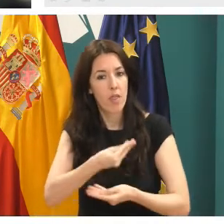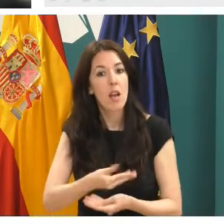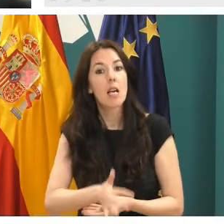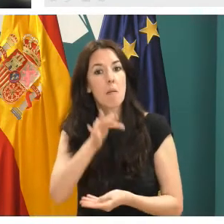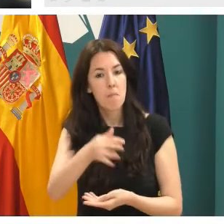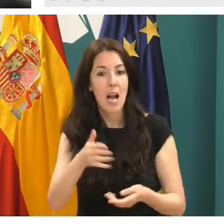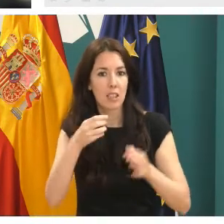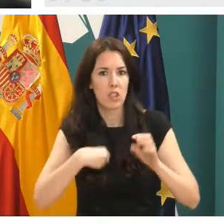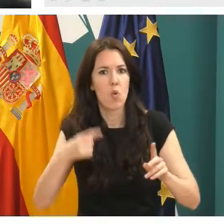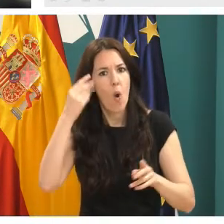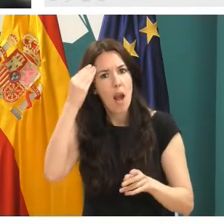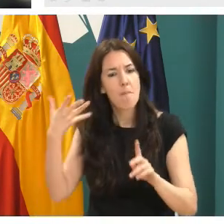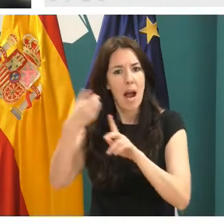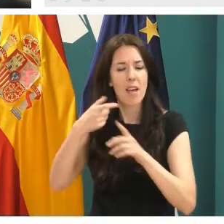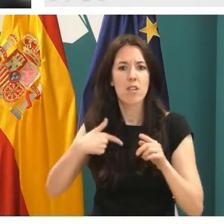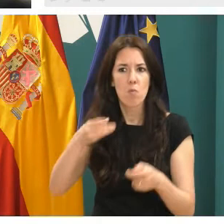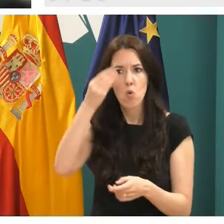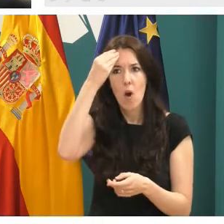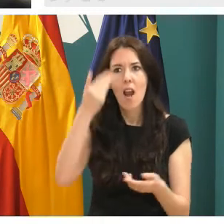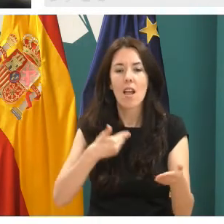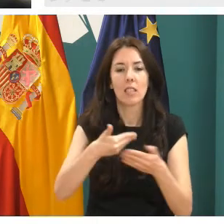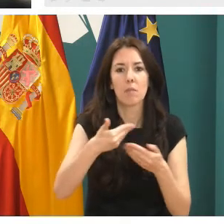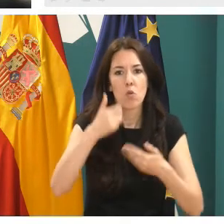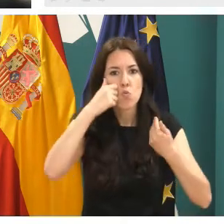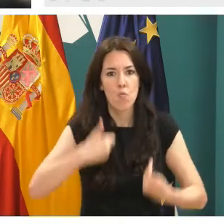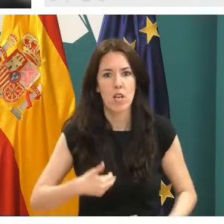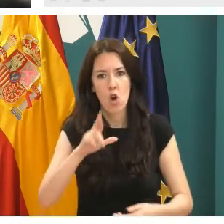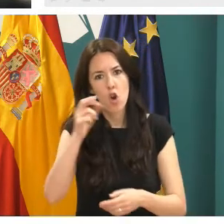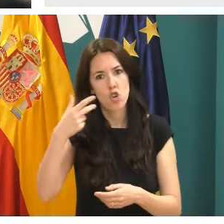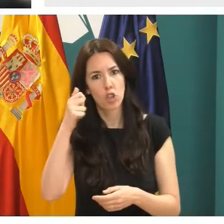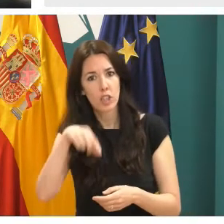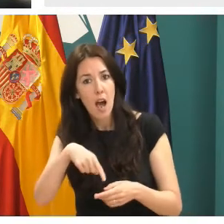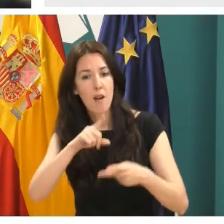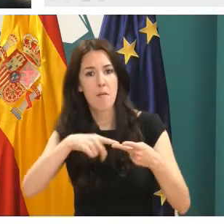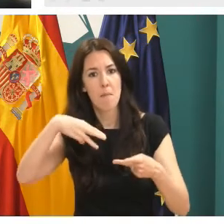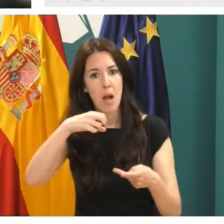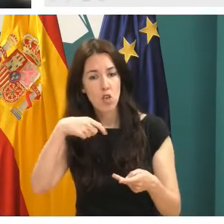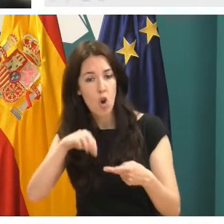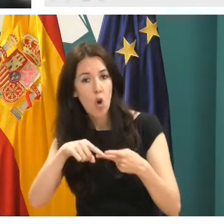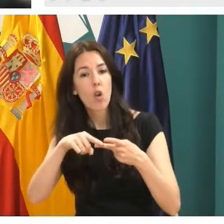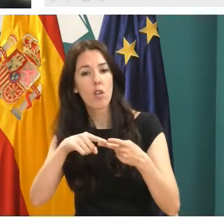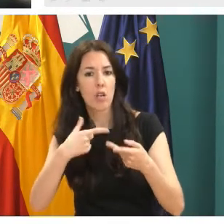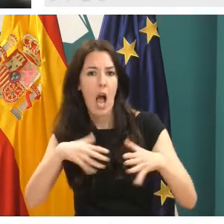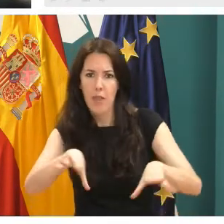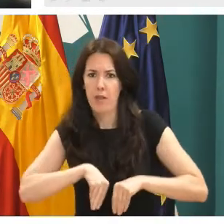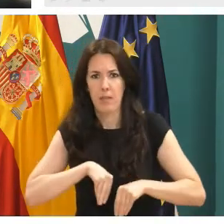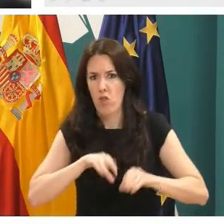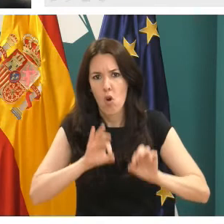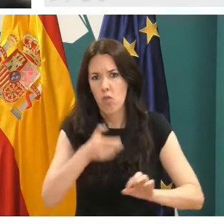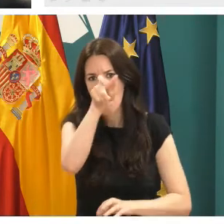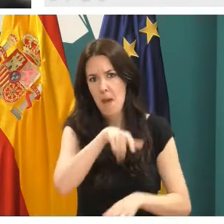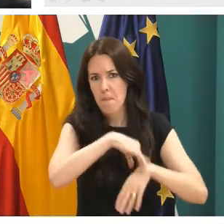los paradigmas que sean, no olvidar la perspectiva humanística de Roger, de Maslow, con la aceptación incondicional del